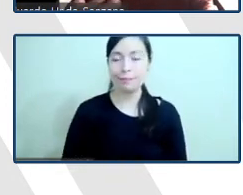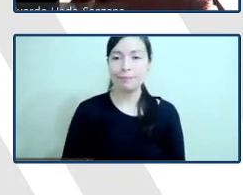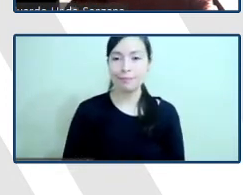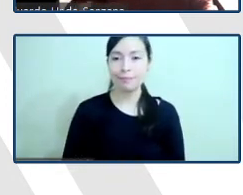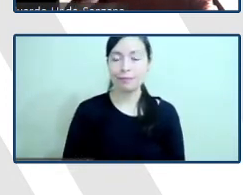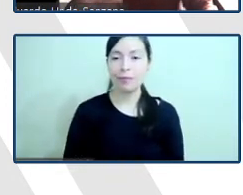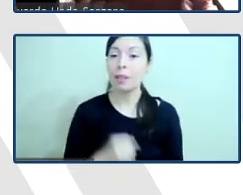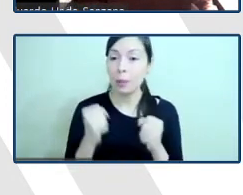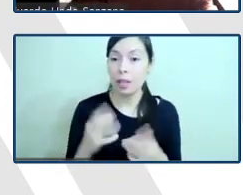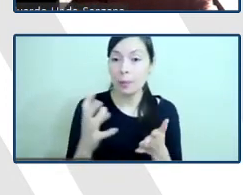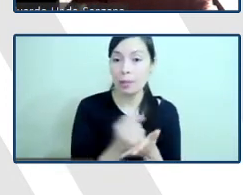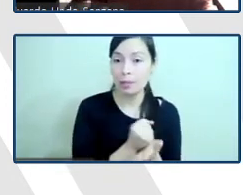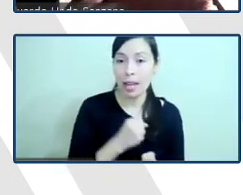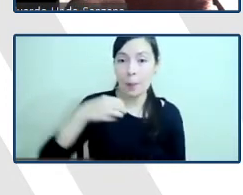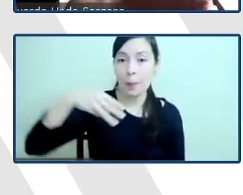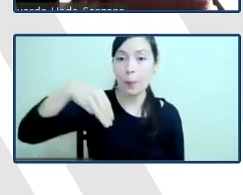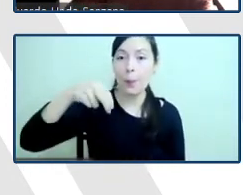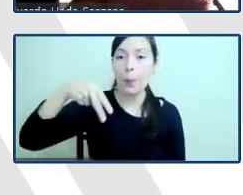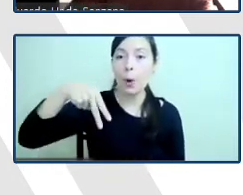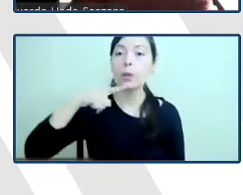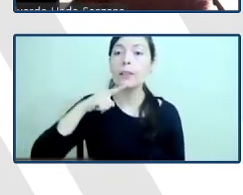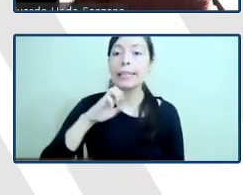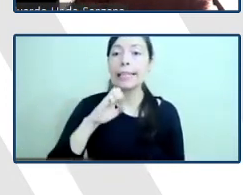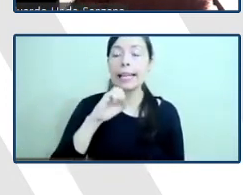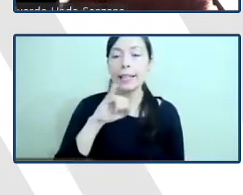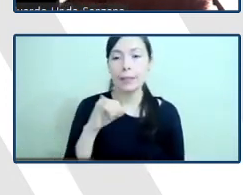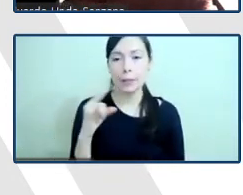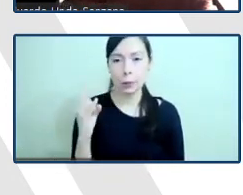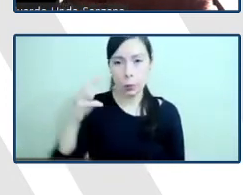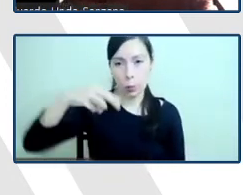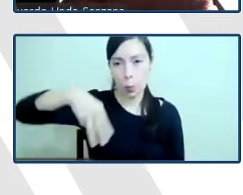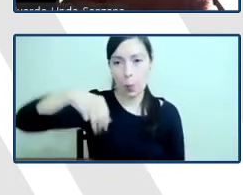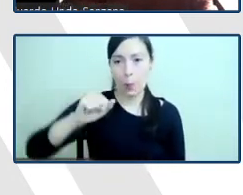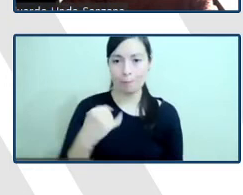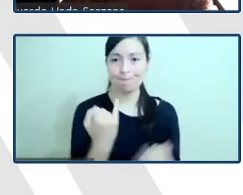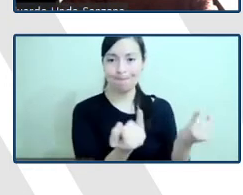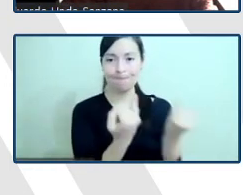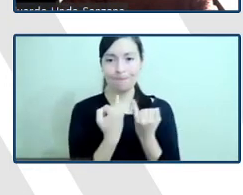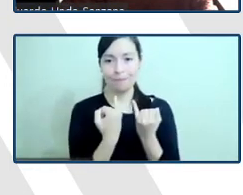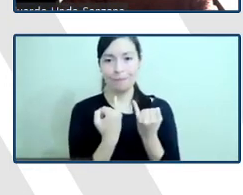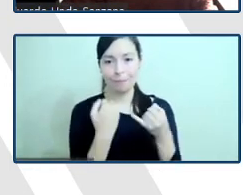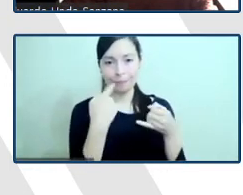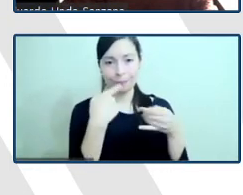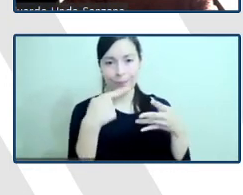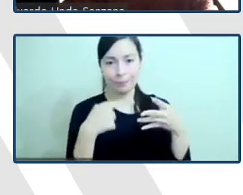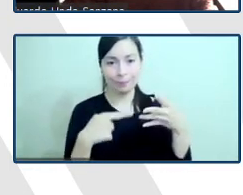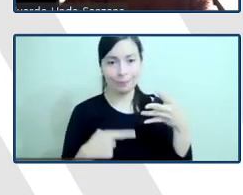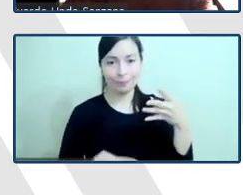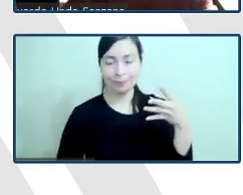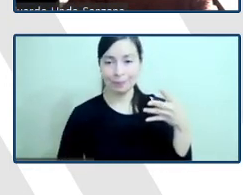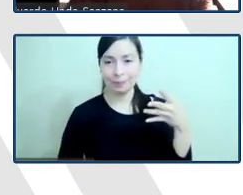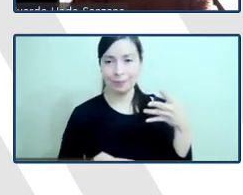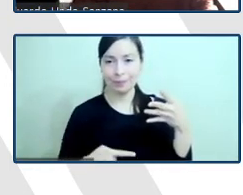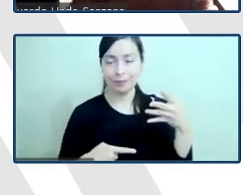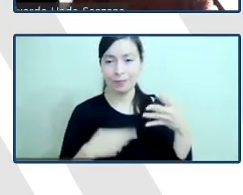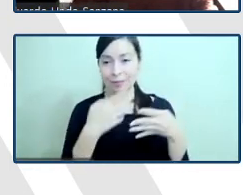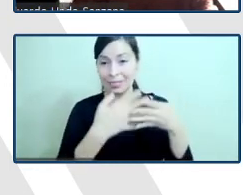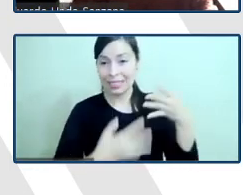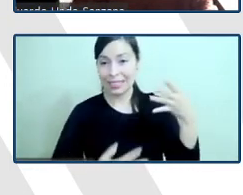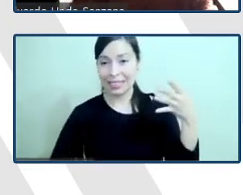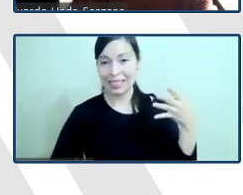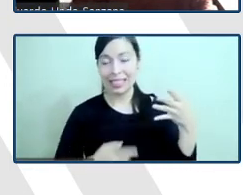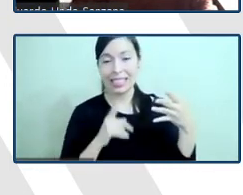podemos encontrar entonces que Montezuma y los datos que se generaron, que ahí está marcado, ¿cierto?, en el mapa también, fue